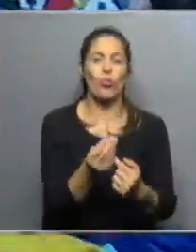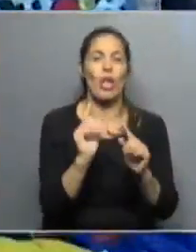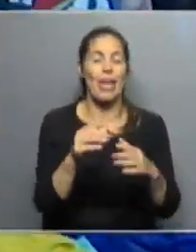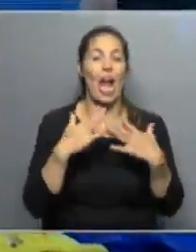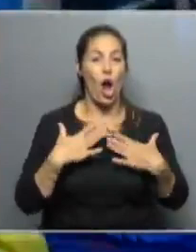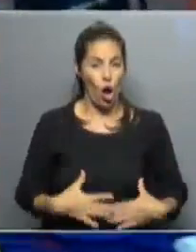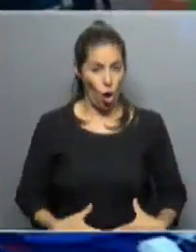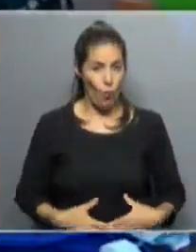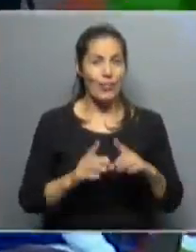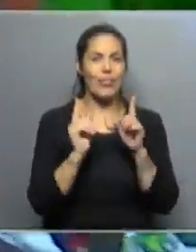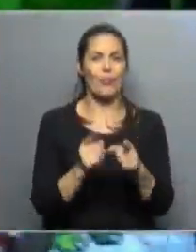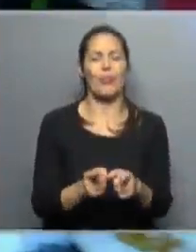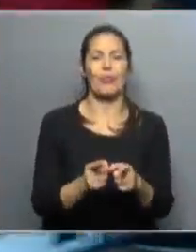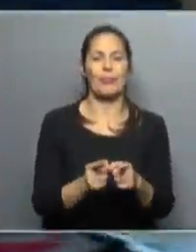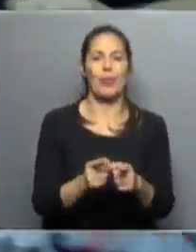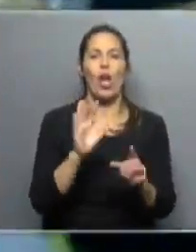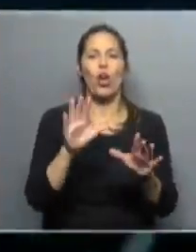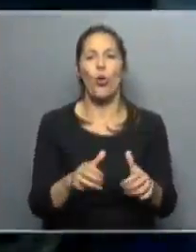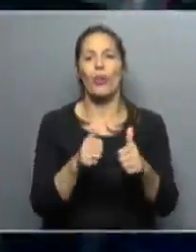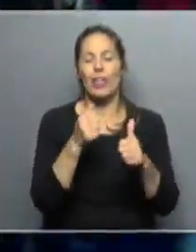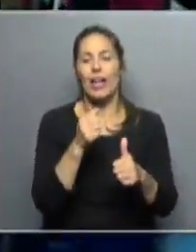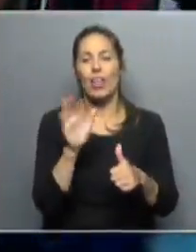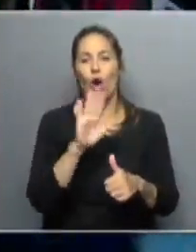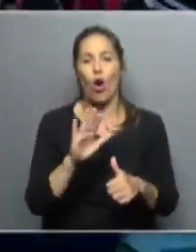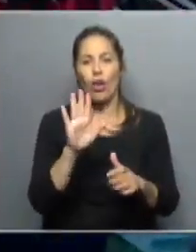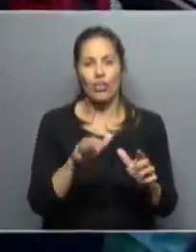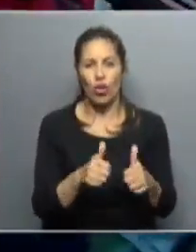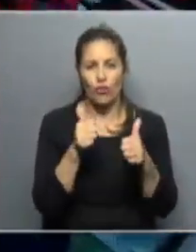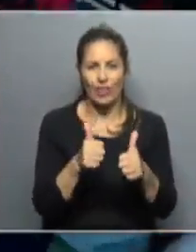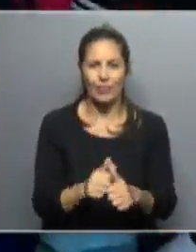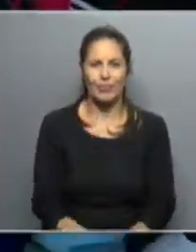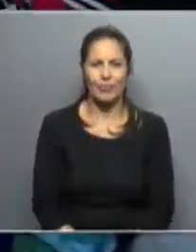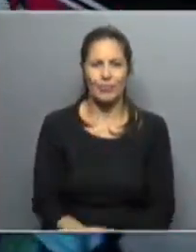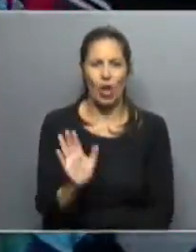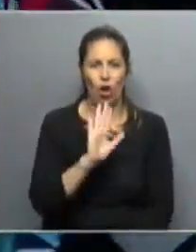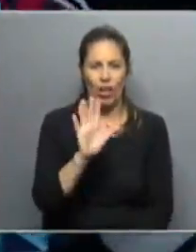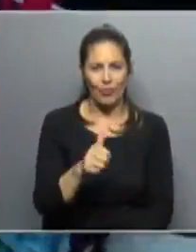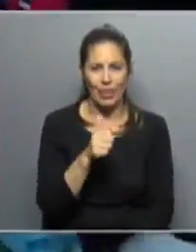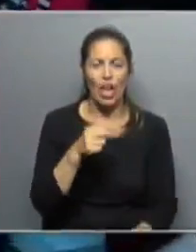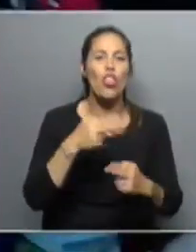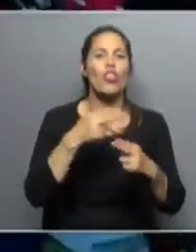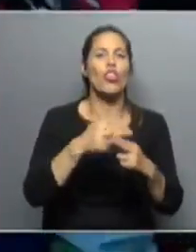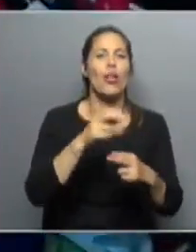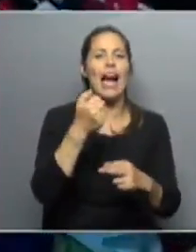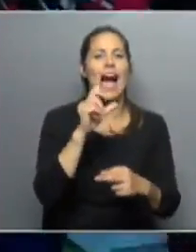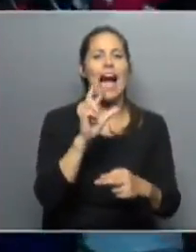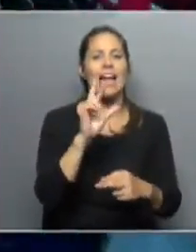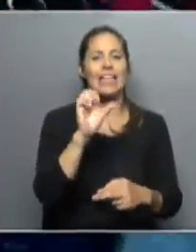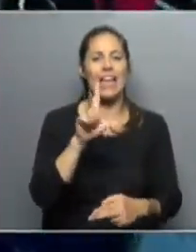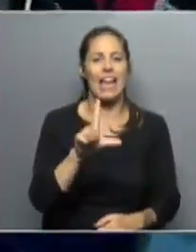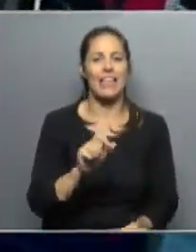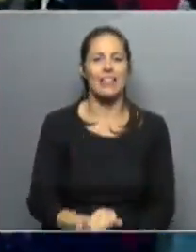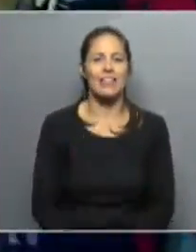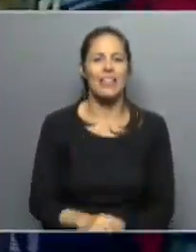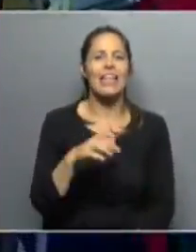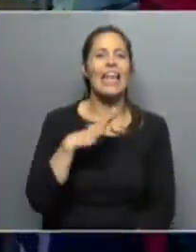ropa e indumentaria. ¿Cómo están? Hola, ¿cómo andas? ¿Todo bien? Hola, ¿cómo andas? ¿Cómo es tu nombre? Ariel. Bien, Ariel,